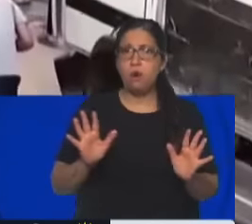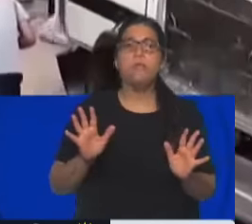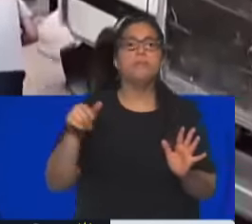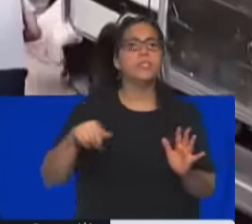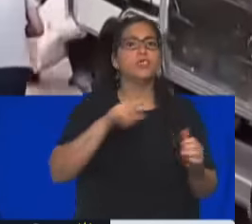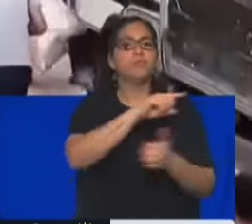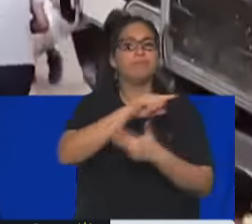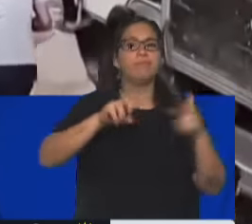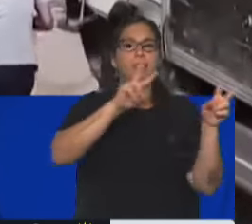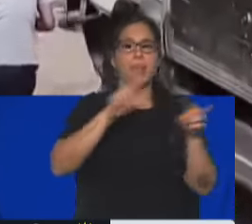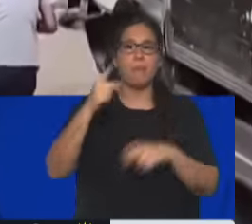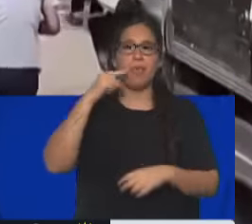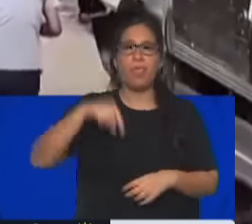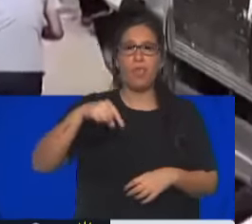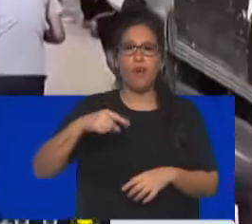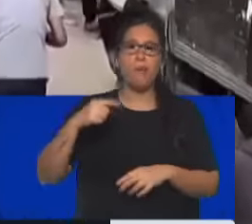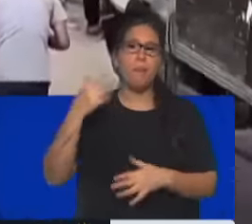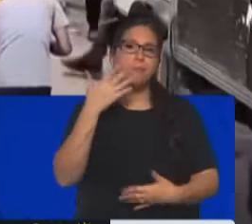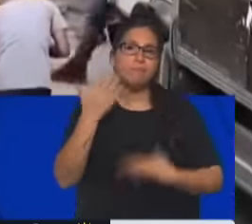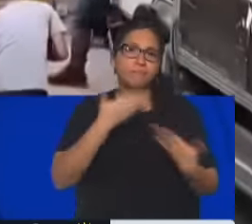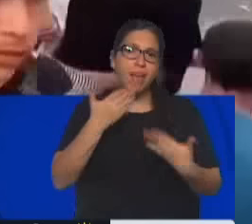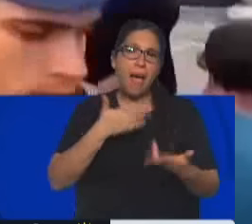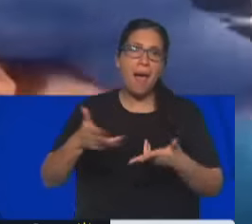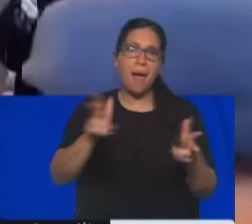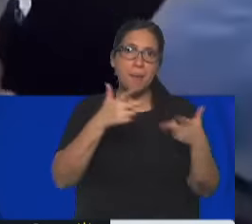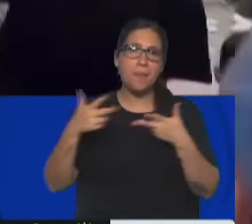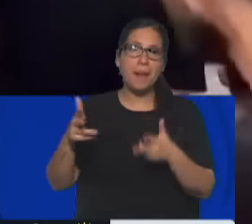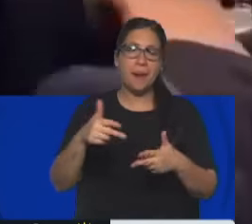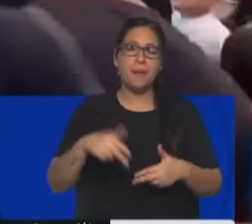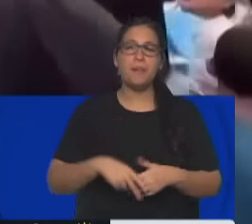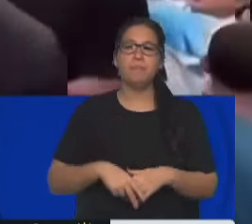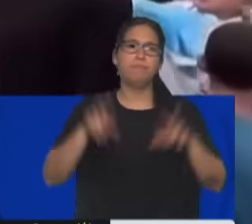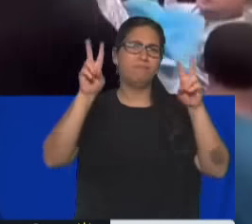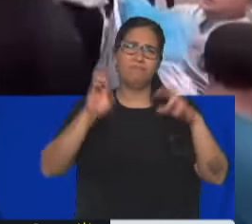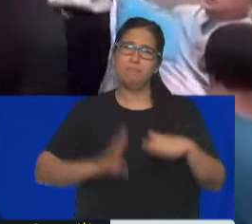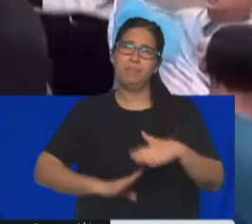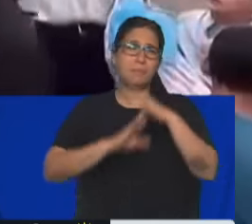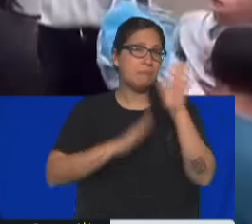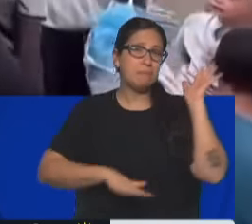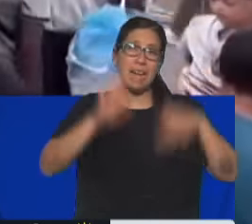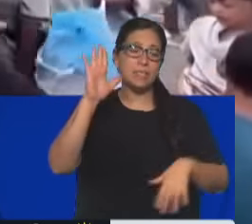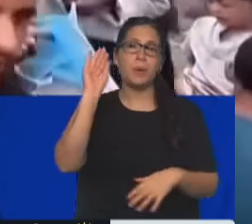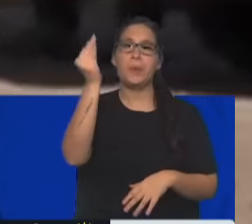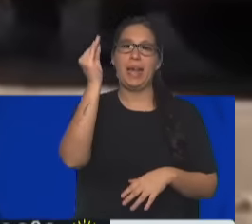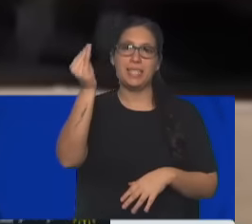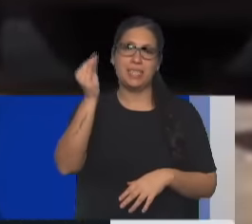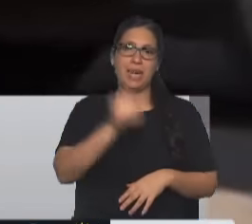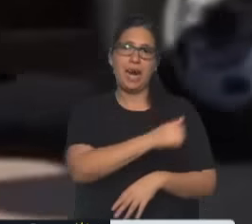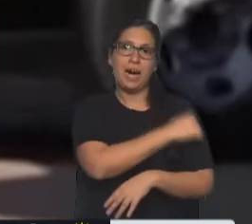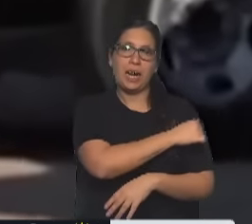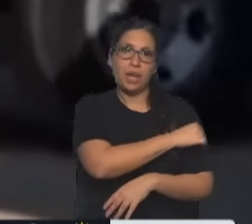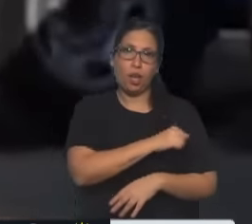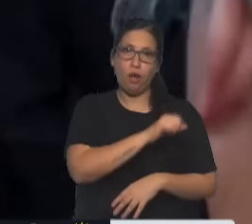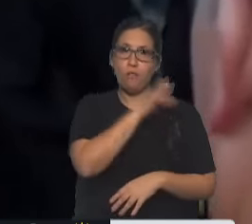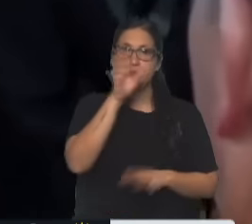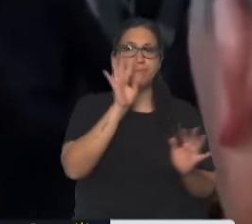agenda de nuestra edición de este viernes. Obviamente la cuestión central pasa por Brasil, pasa por Río de Janeiro.